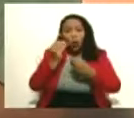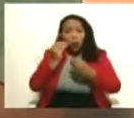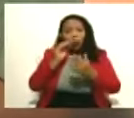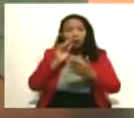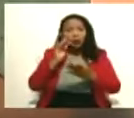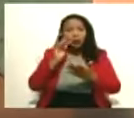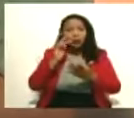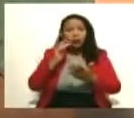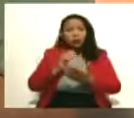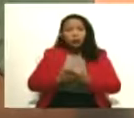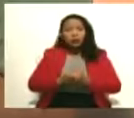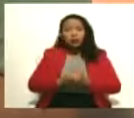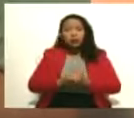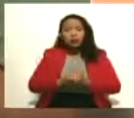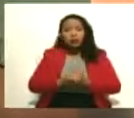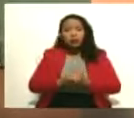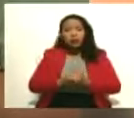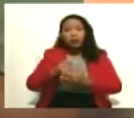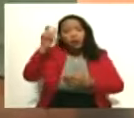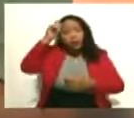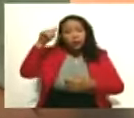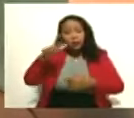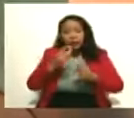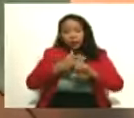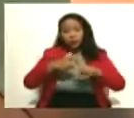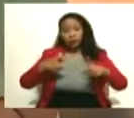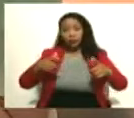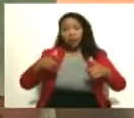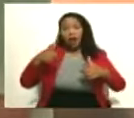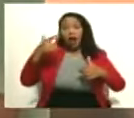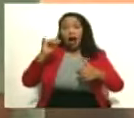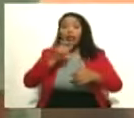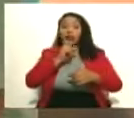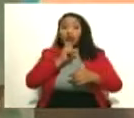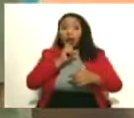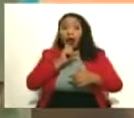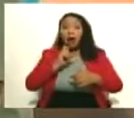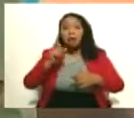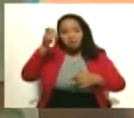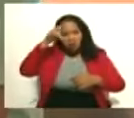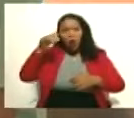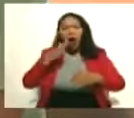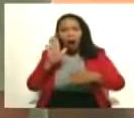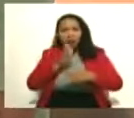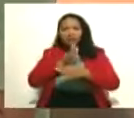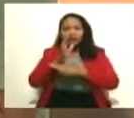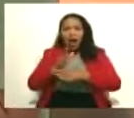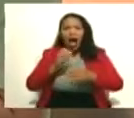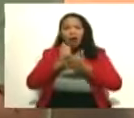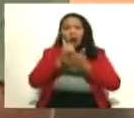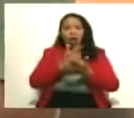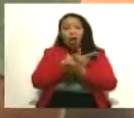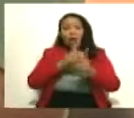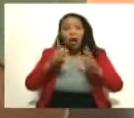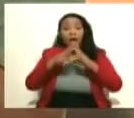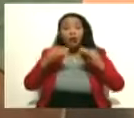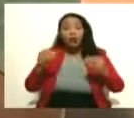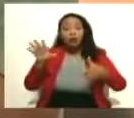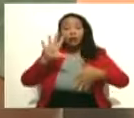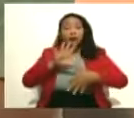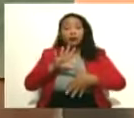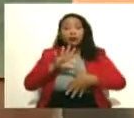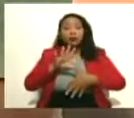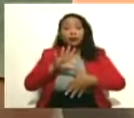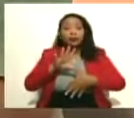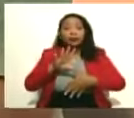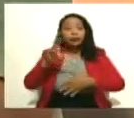siempre gana el pueblo de Venezuela. Este es el pueblo que se crece en las dificultades. Este es el pueblo que fue a darle la libertad a toda América. Es el